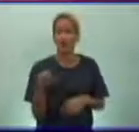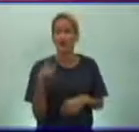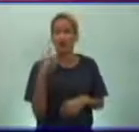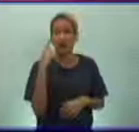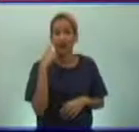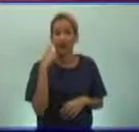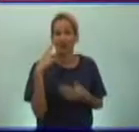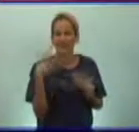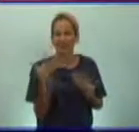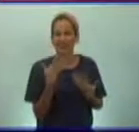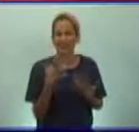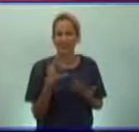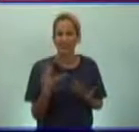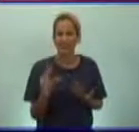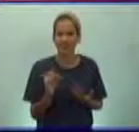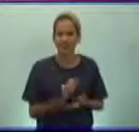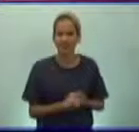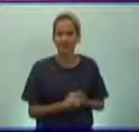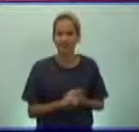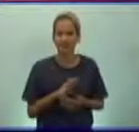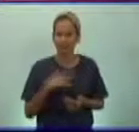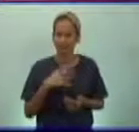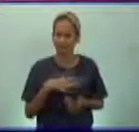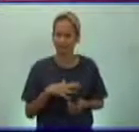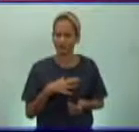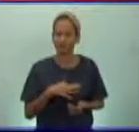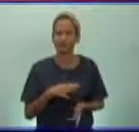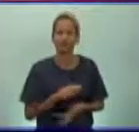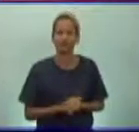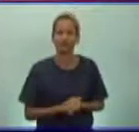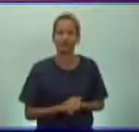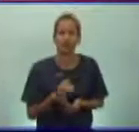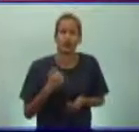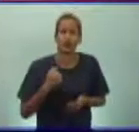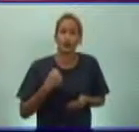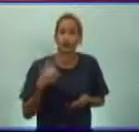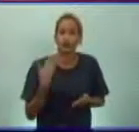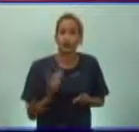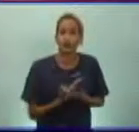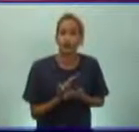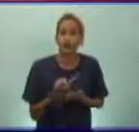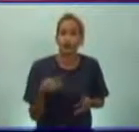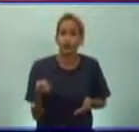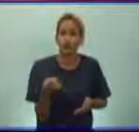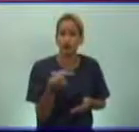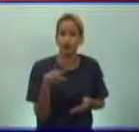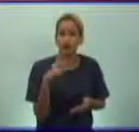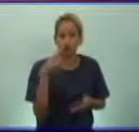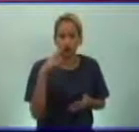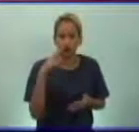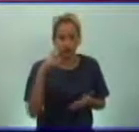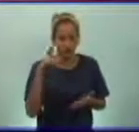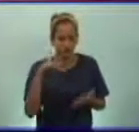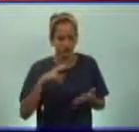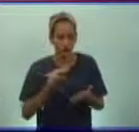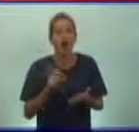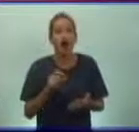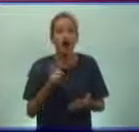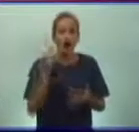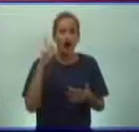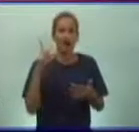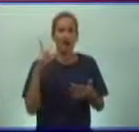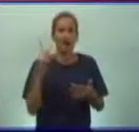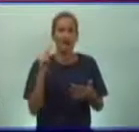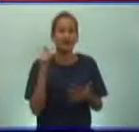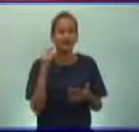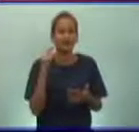se refieren. Miren, les propongo que ustedes mismos lo descubran a partir de imágenes. Determinen con qué figuras